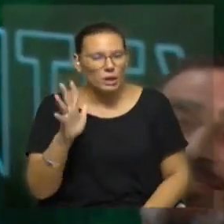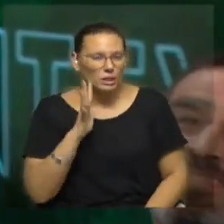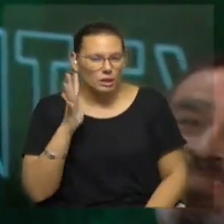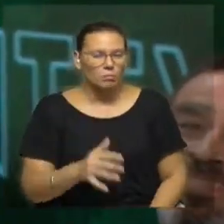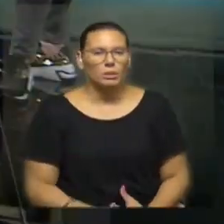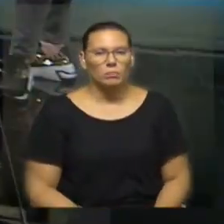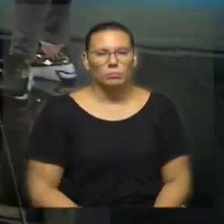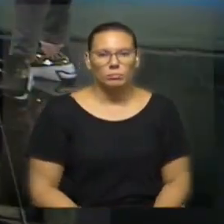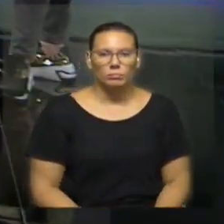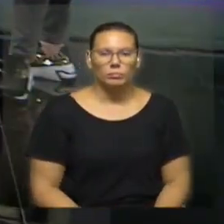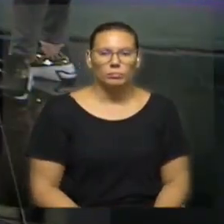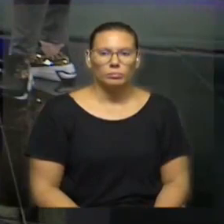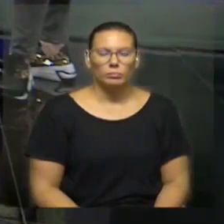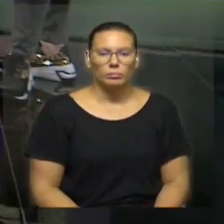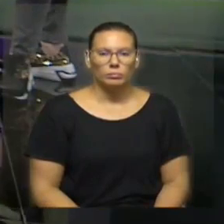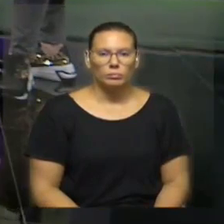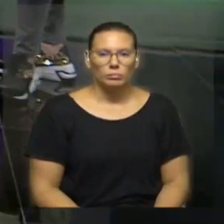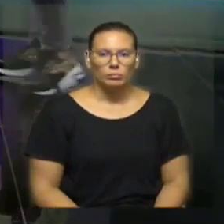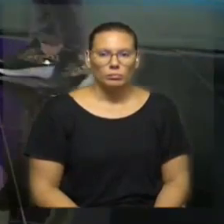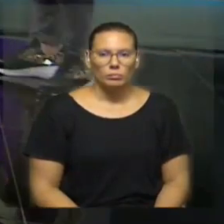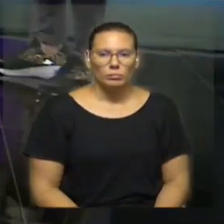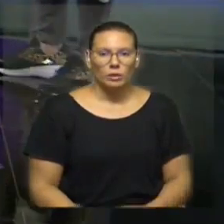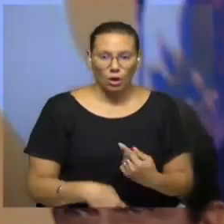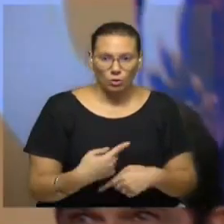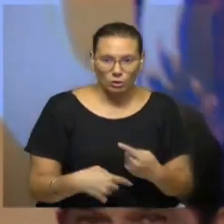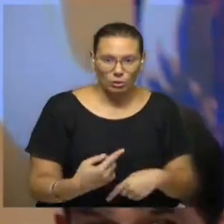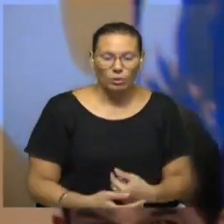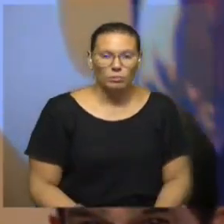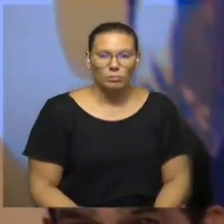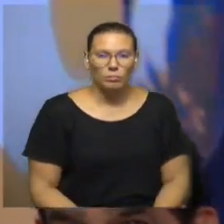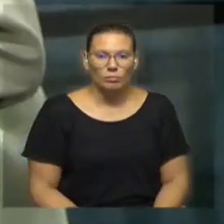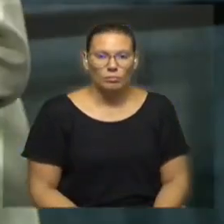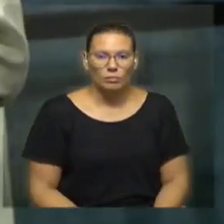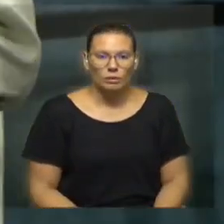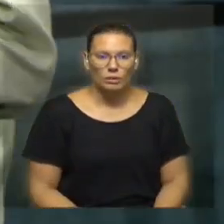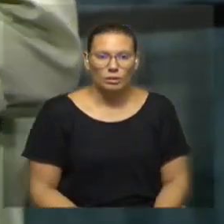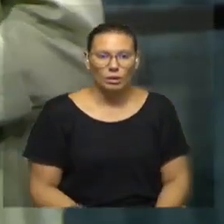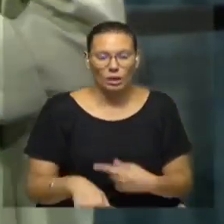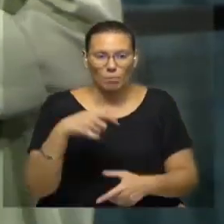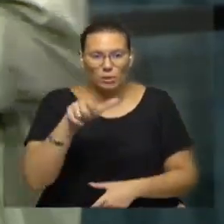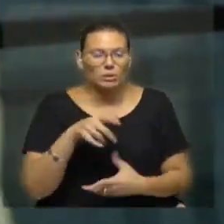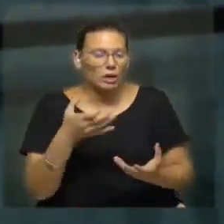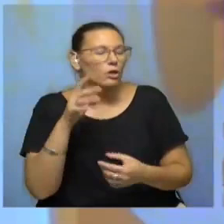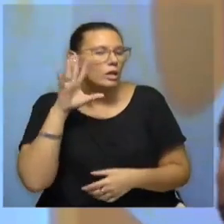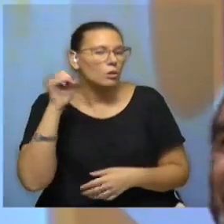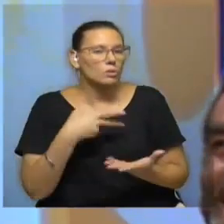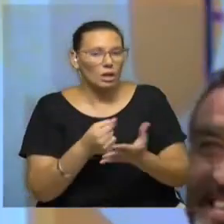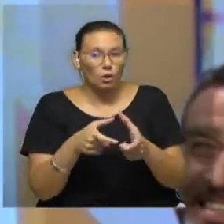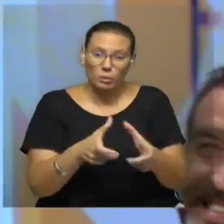los maniquíes me guinean. Los semáforos me dicen... Sí, porque yo... Ahí va. Que la gente vaya, que lo escuche y que compre el disco. Es